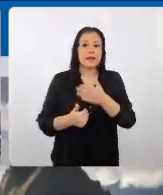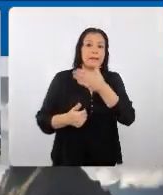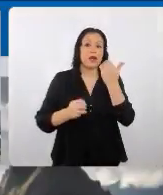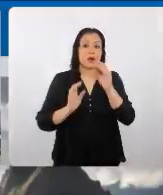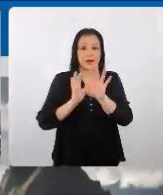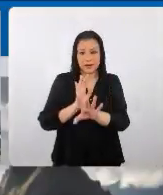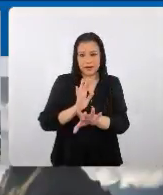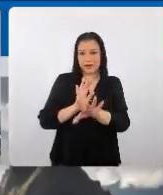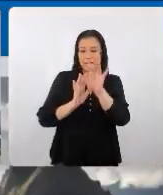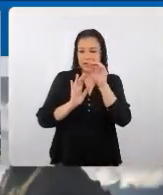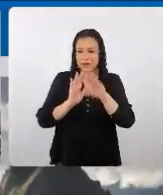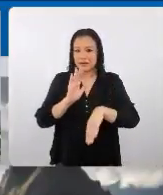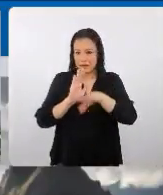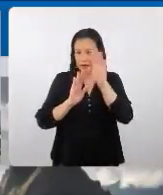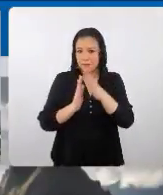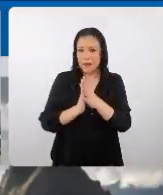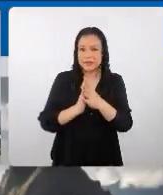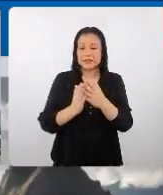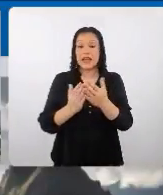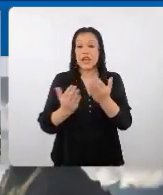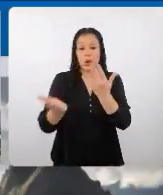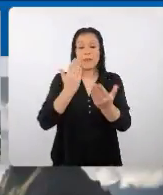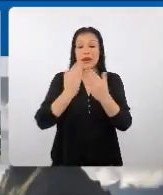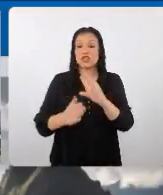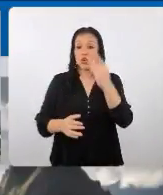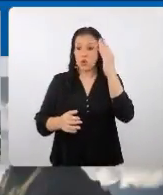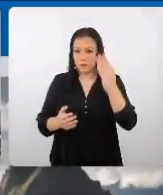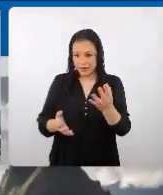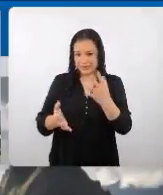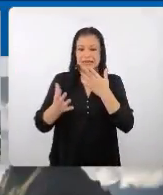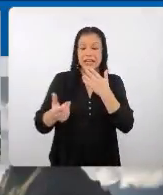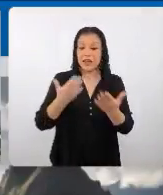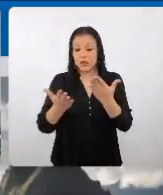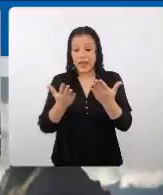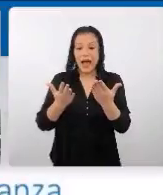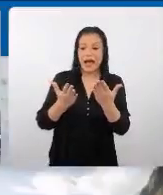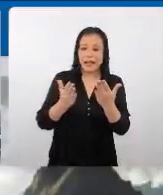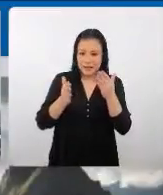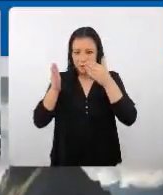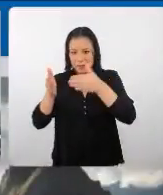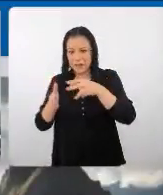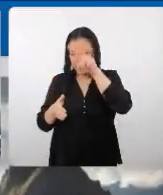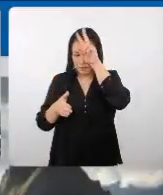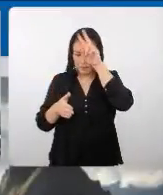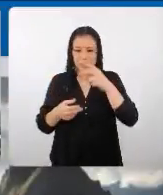tener mayor destaque ante esta dualidad de opciones.